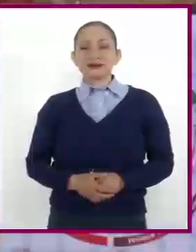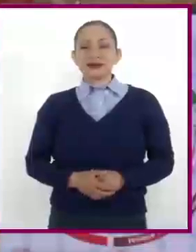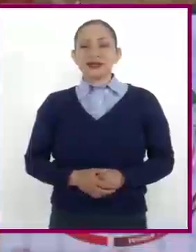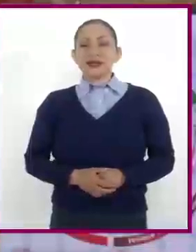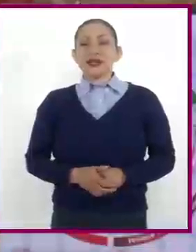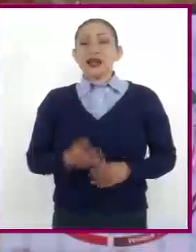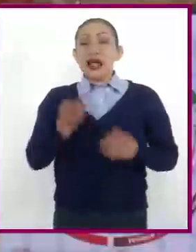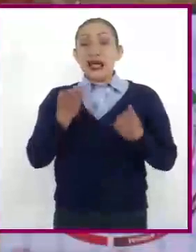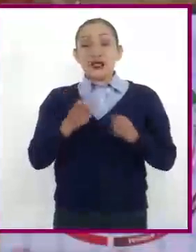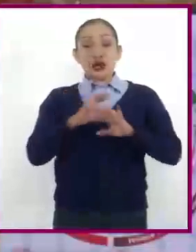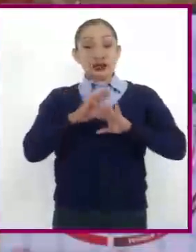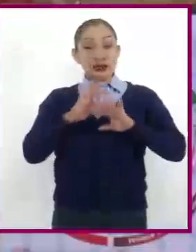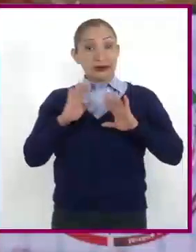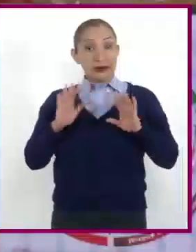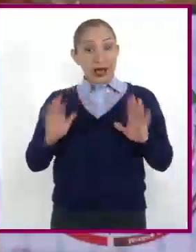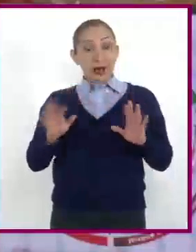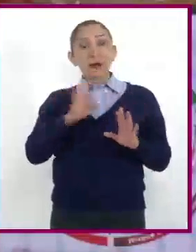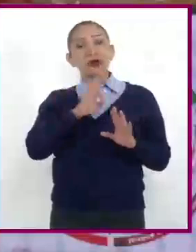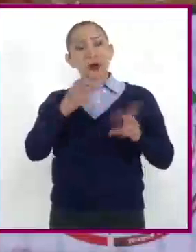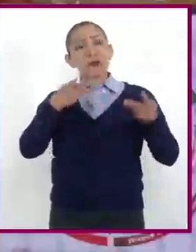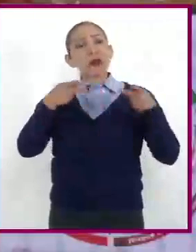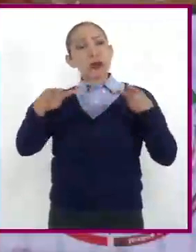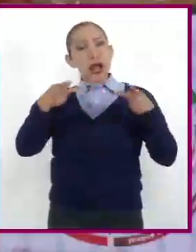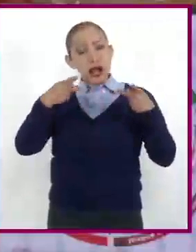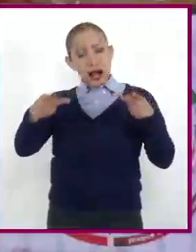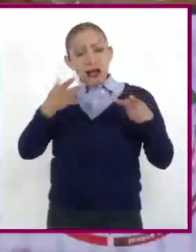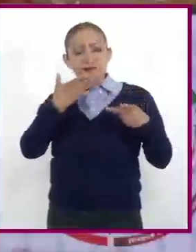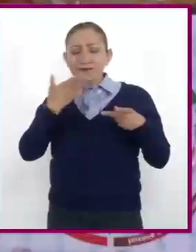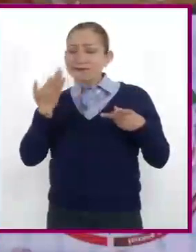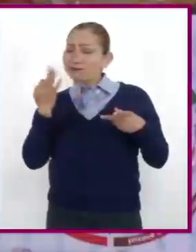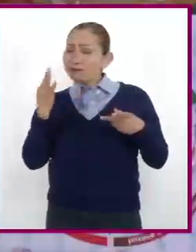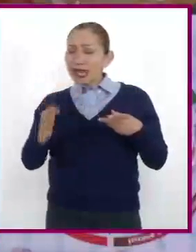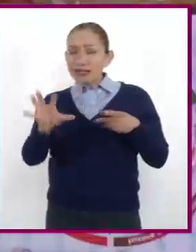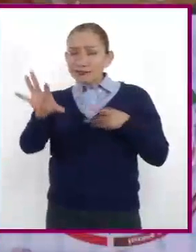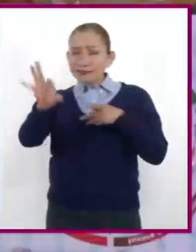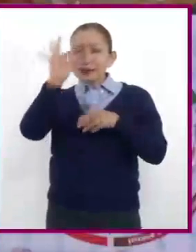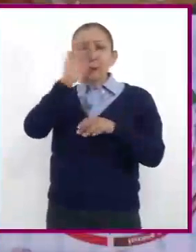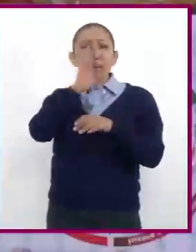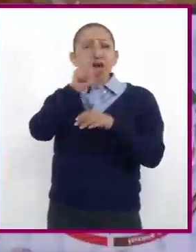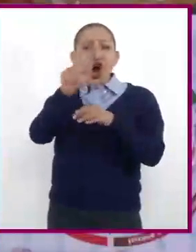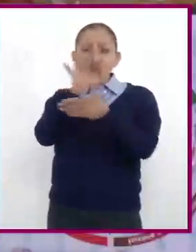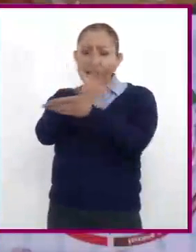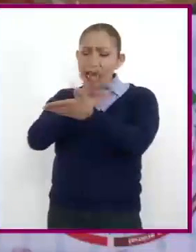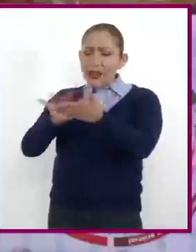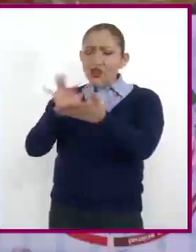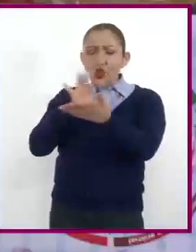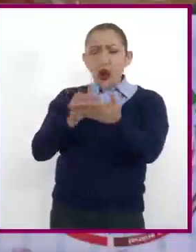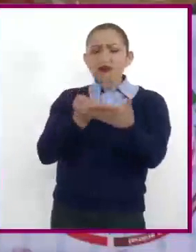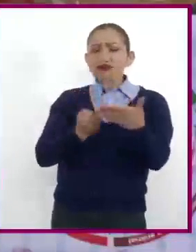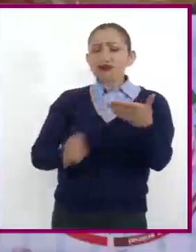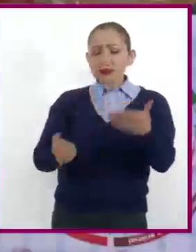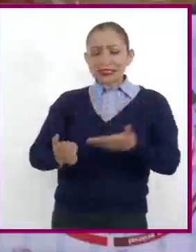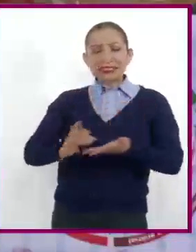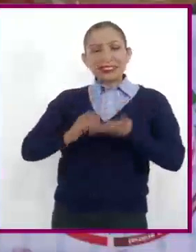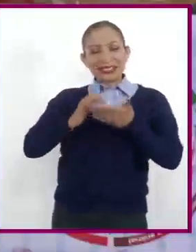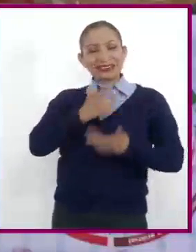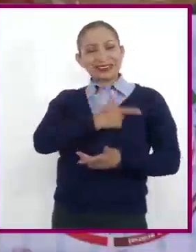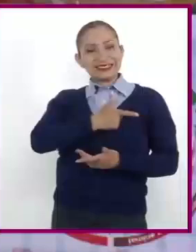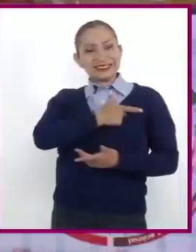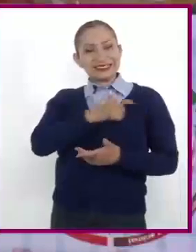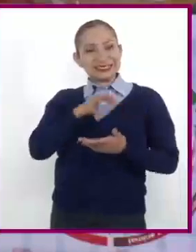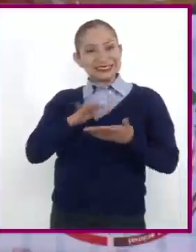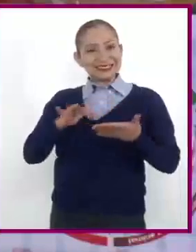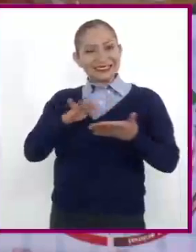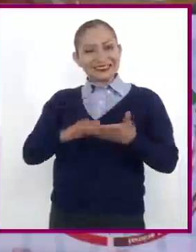Y con esto, querido auditorio, podemos preparar un platillo exquisito y seleccionar los mejores textos que estimulen el placer de la lectura.